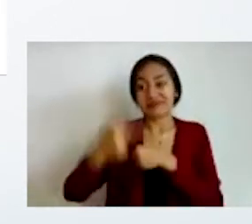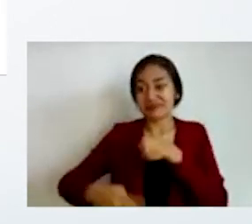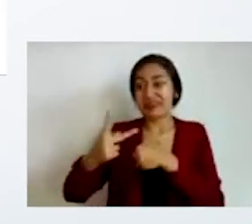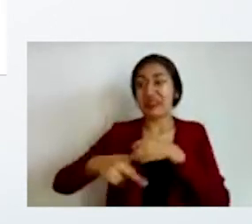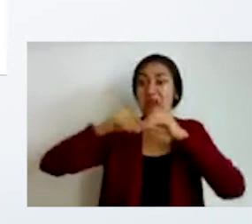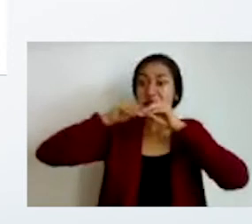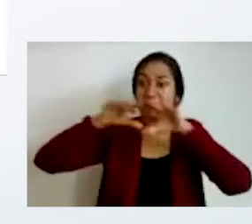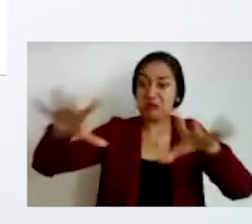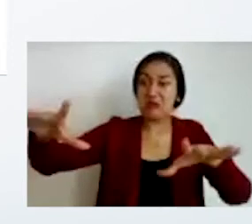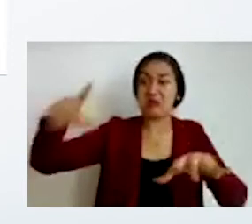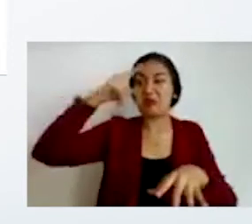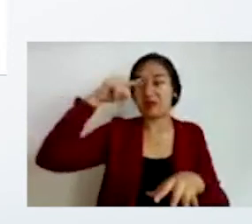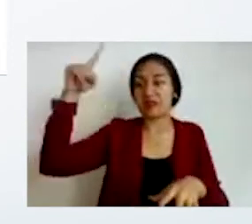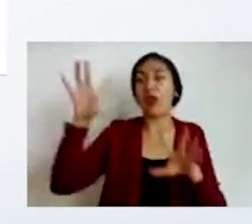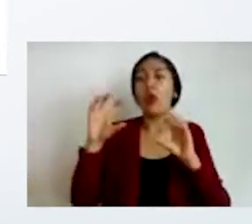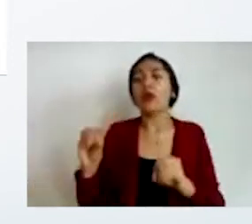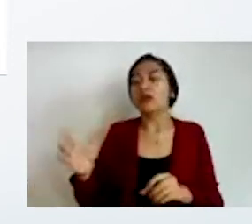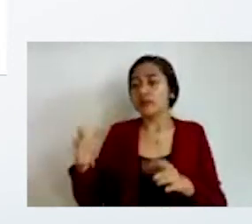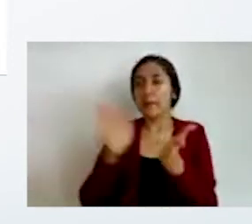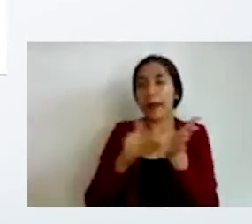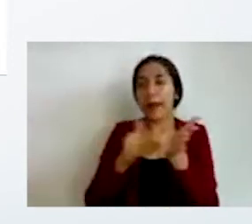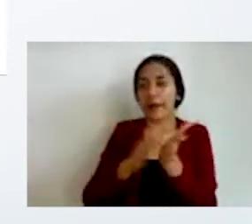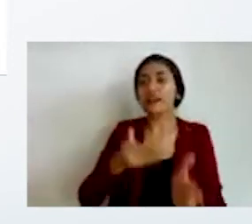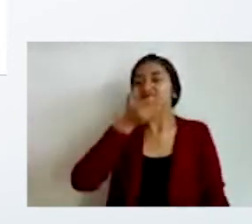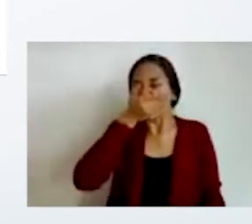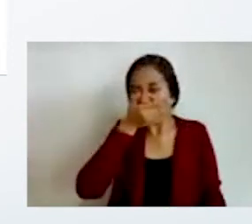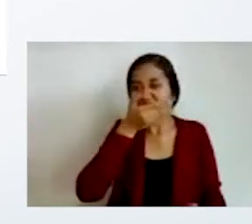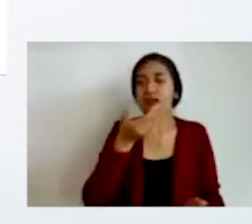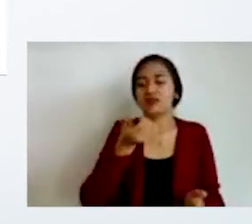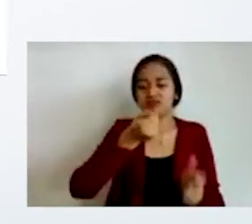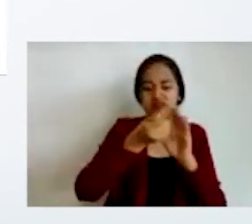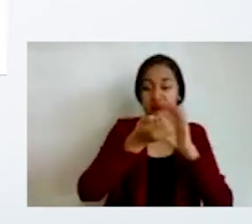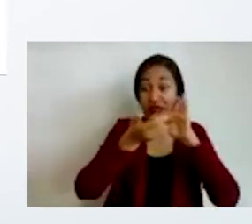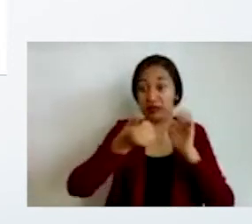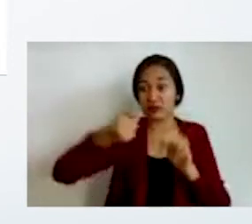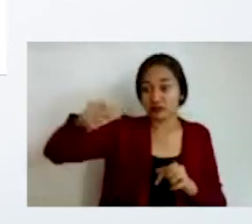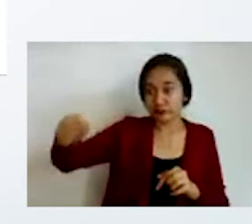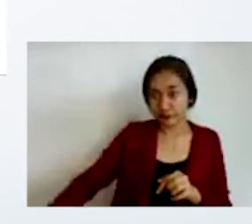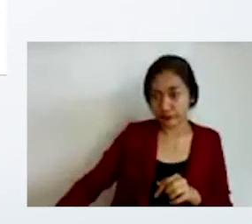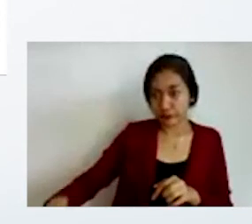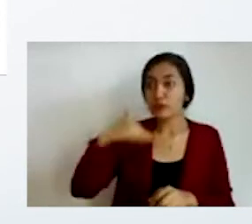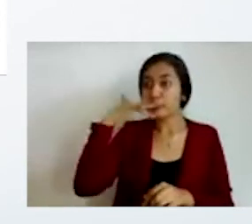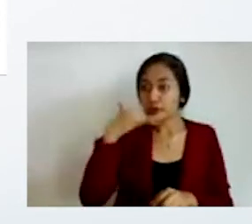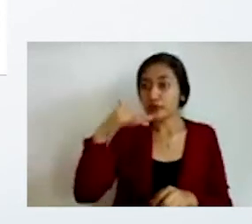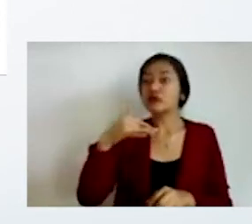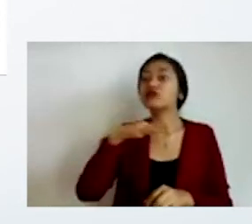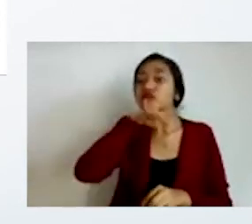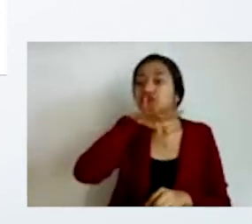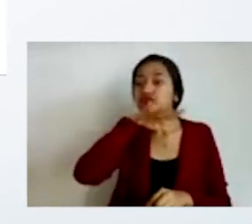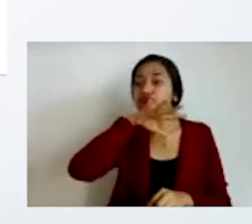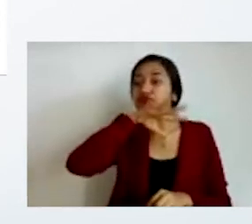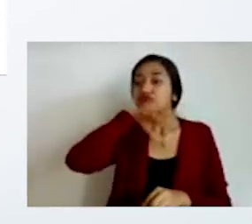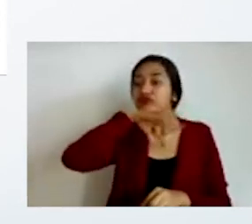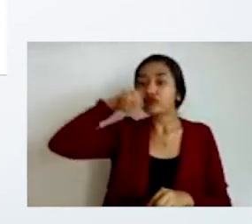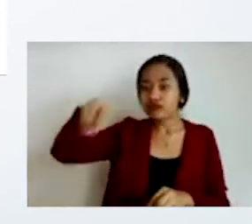un pañuelo de papel, una servilleta, toser en ella y después desecharla, y en su momento cambiarse